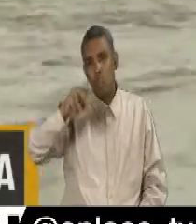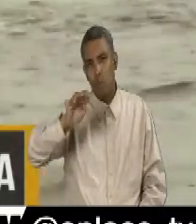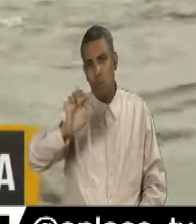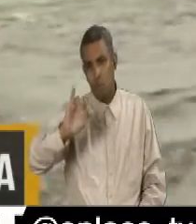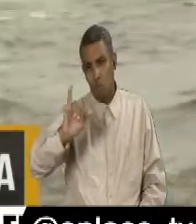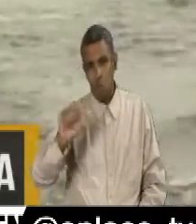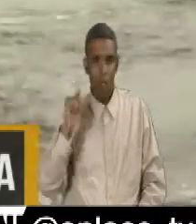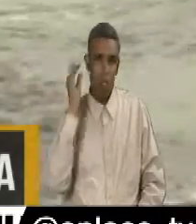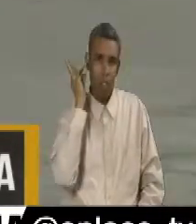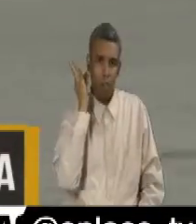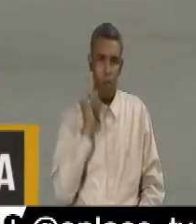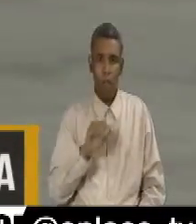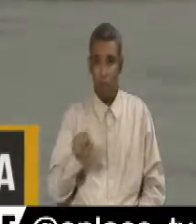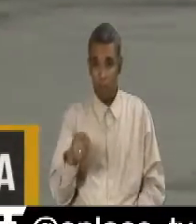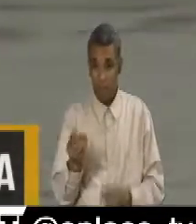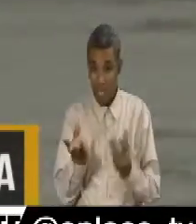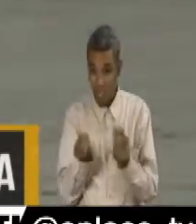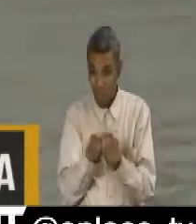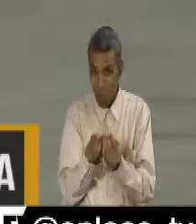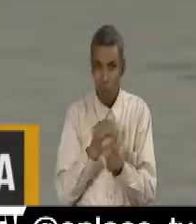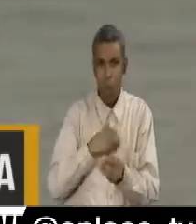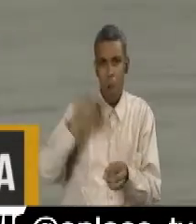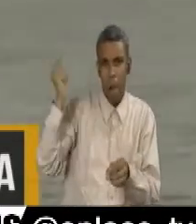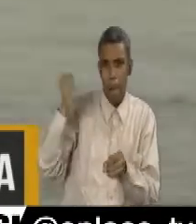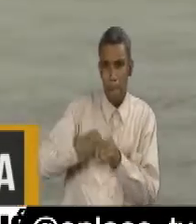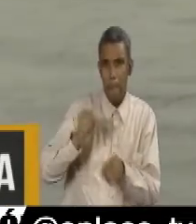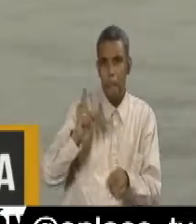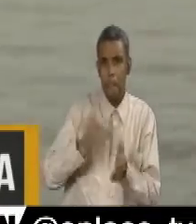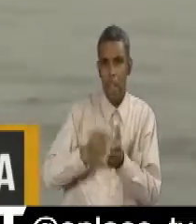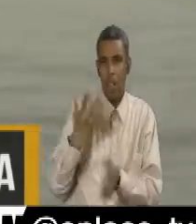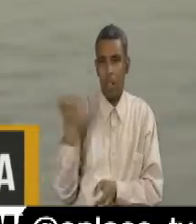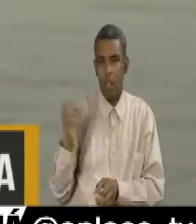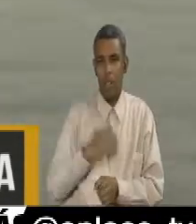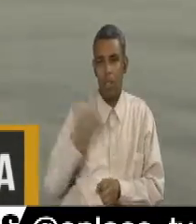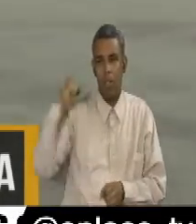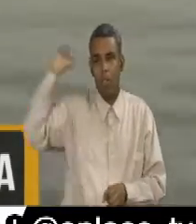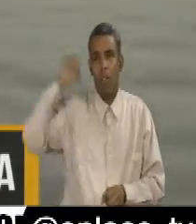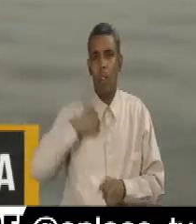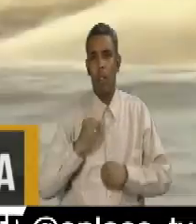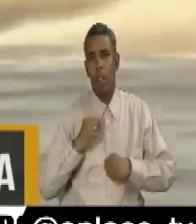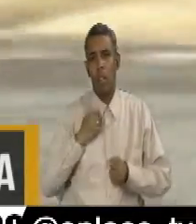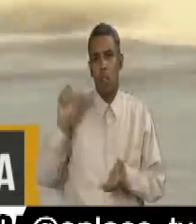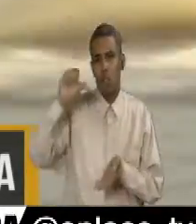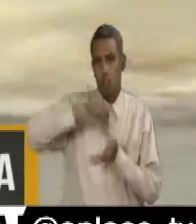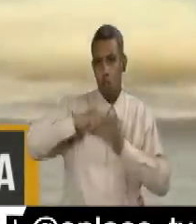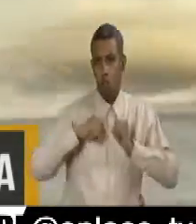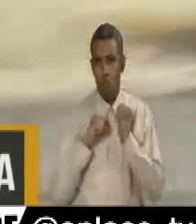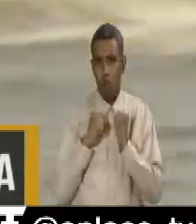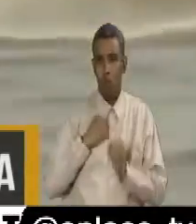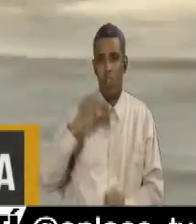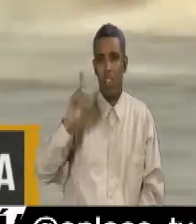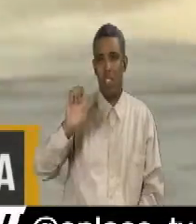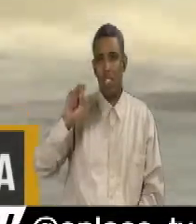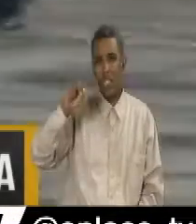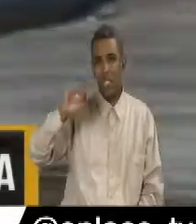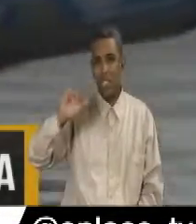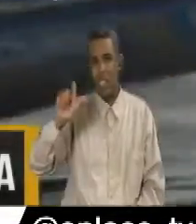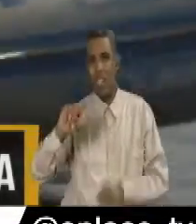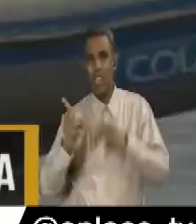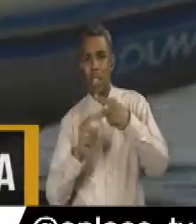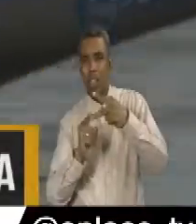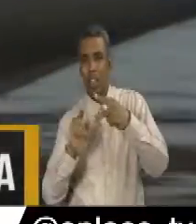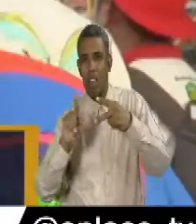la categoría 1500 centímetros cúbicos, la presea la obtuvo el bogotano Daniel Domínguez, escoltado por Felipe Celis y